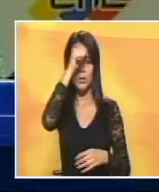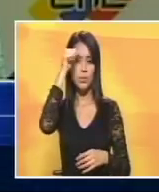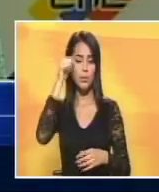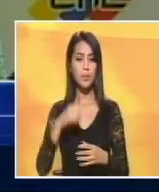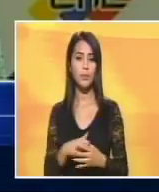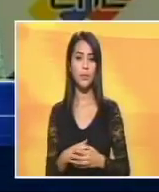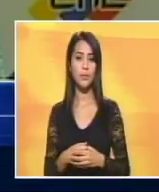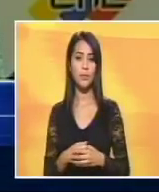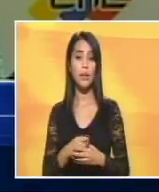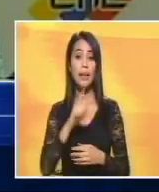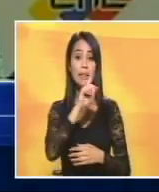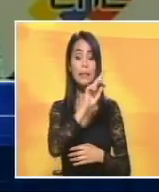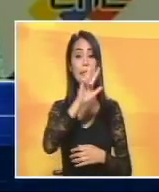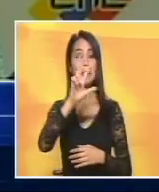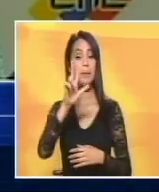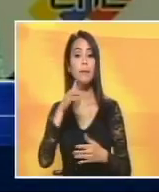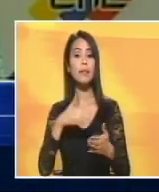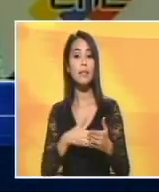dispuesto